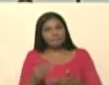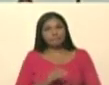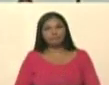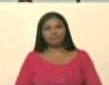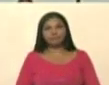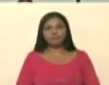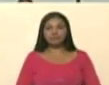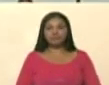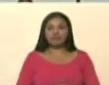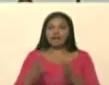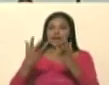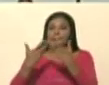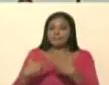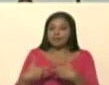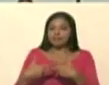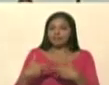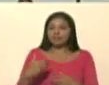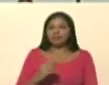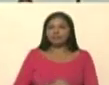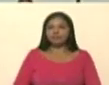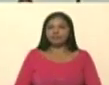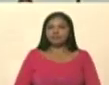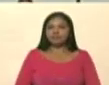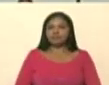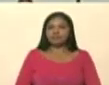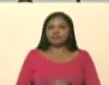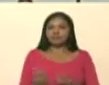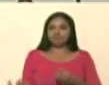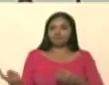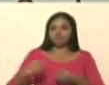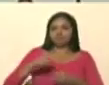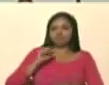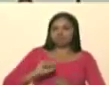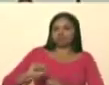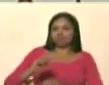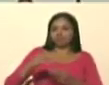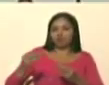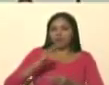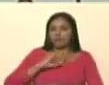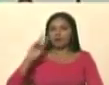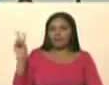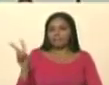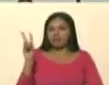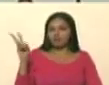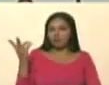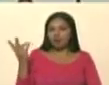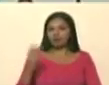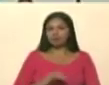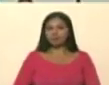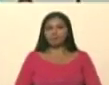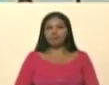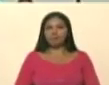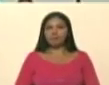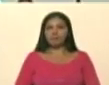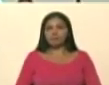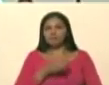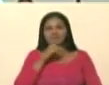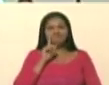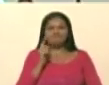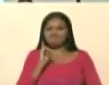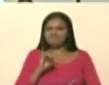la empresa para que venga contra un activo de la república que el circo como se llama